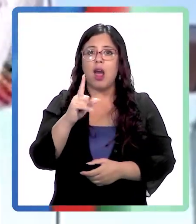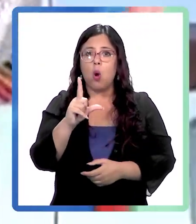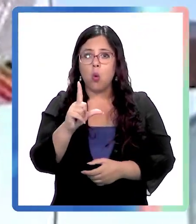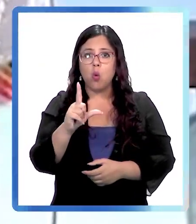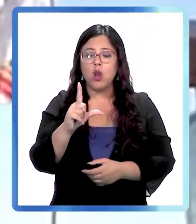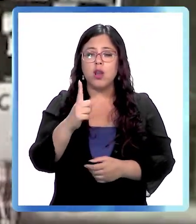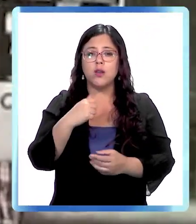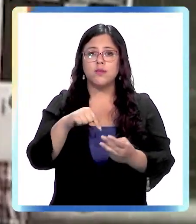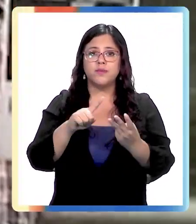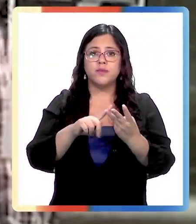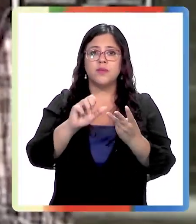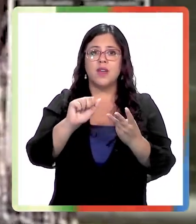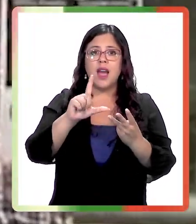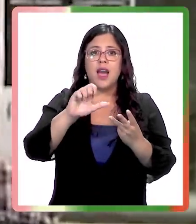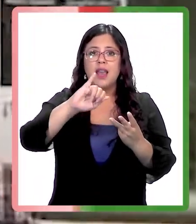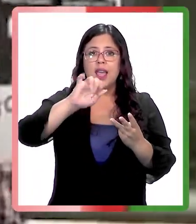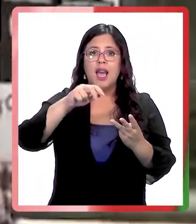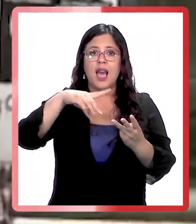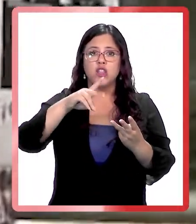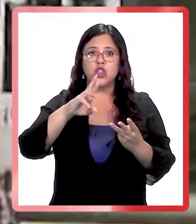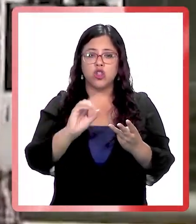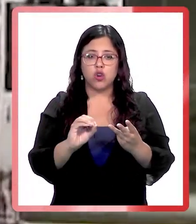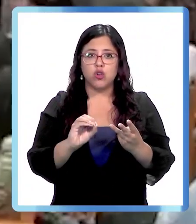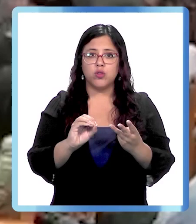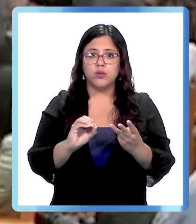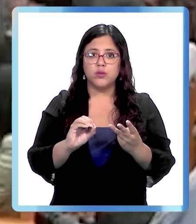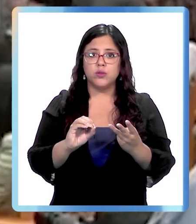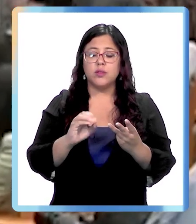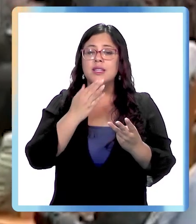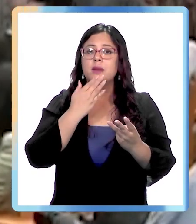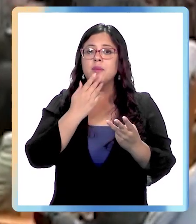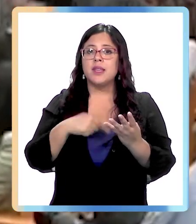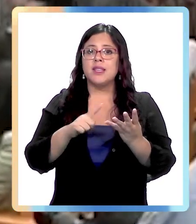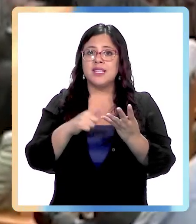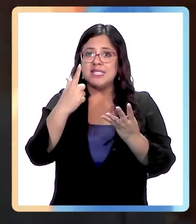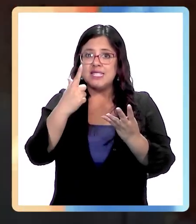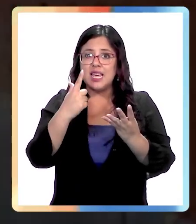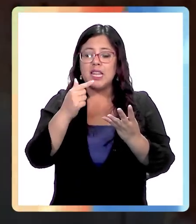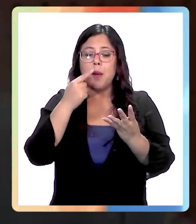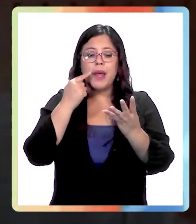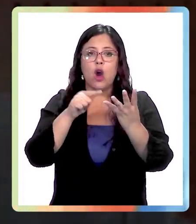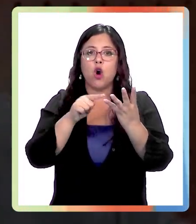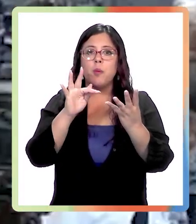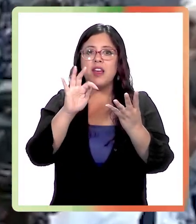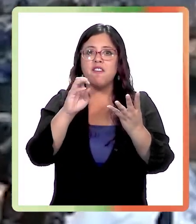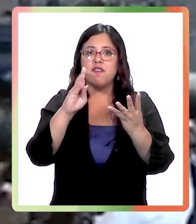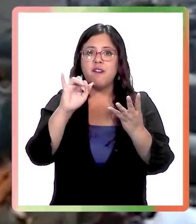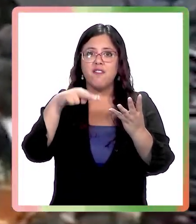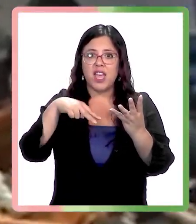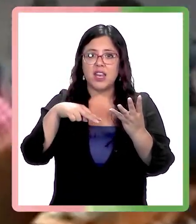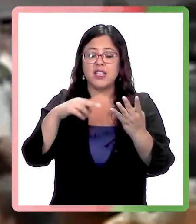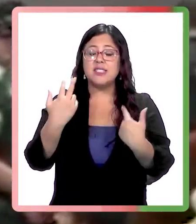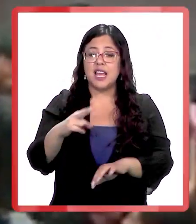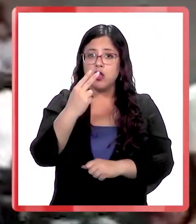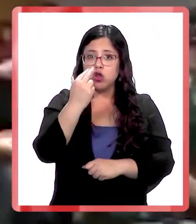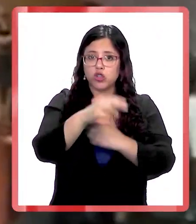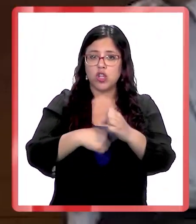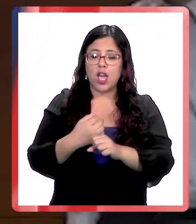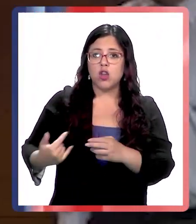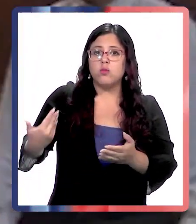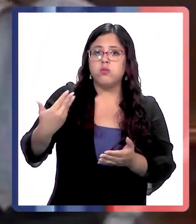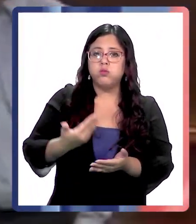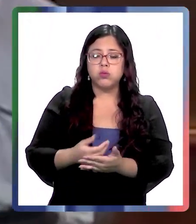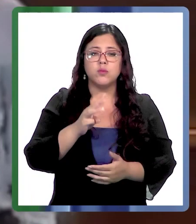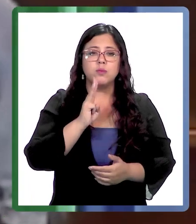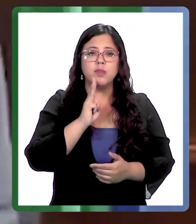para Raúl López Fuentes y Alejandro Angulo Tapia, y 7 años para Fabián Mora Mora. A 12 años de